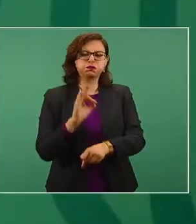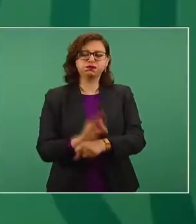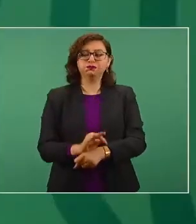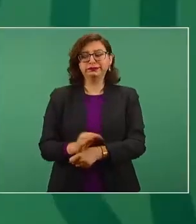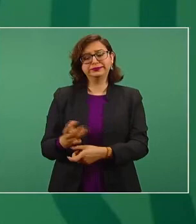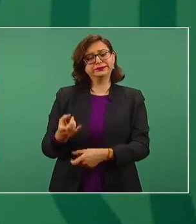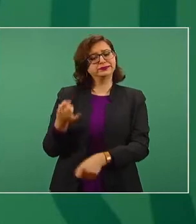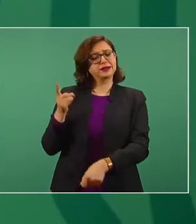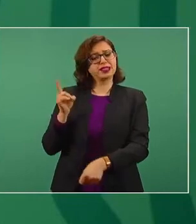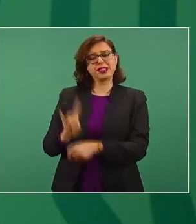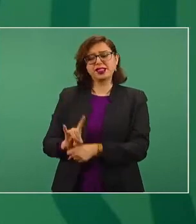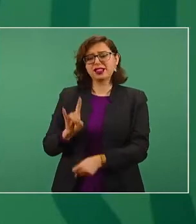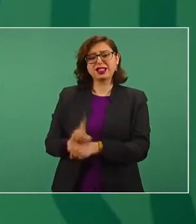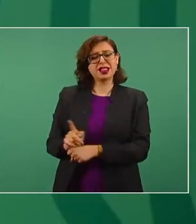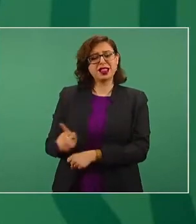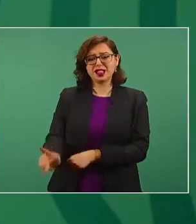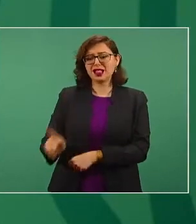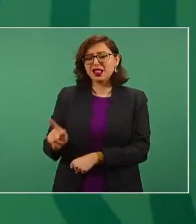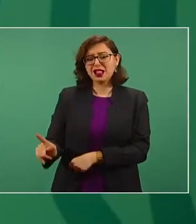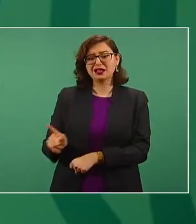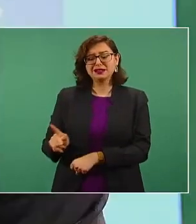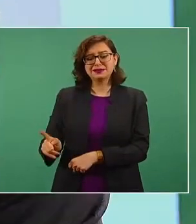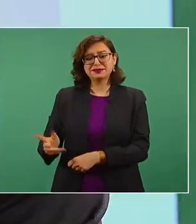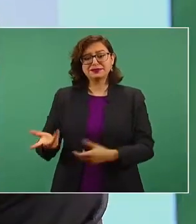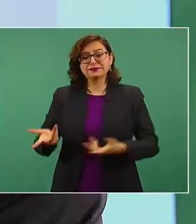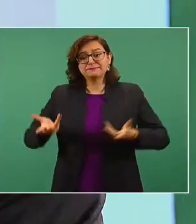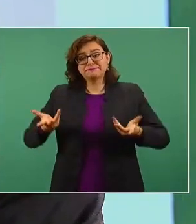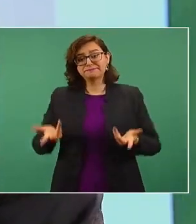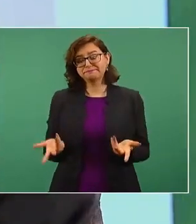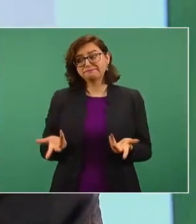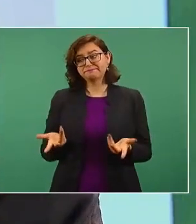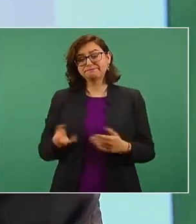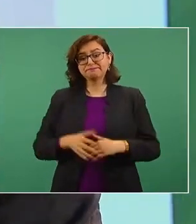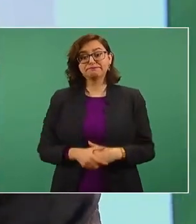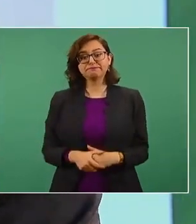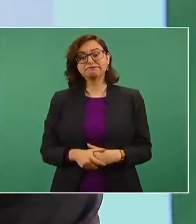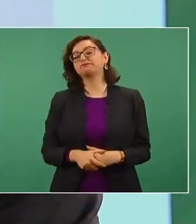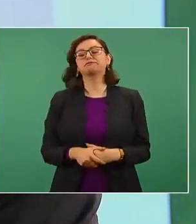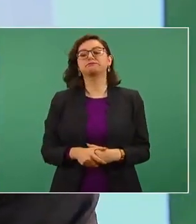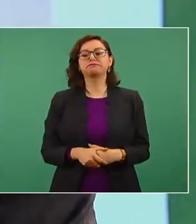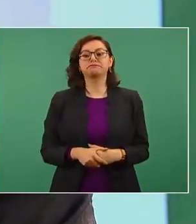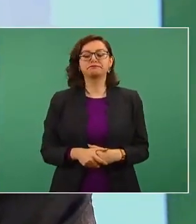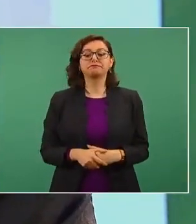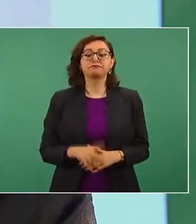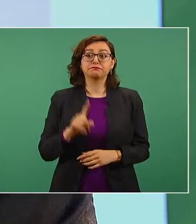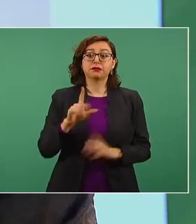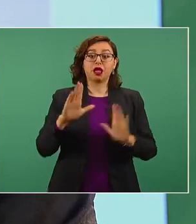y se molestan porque se puso una valla